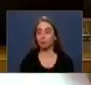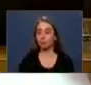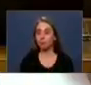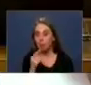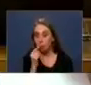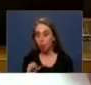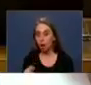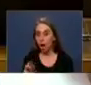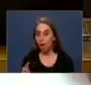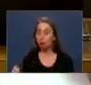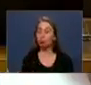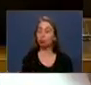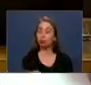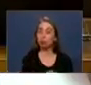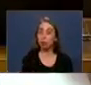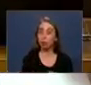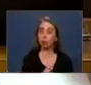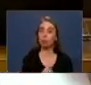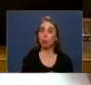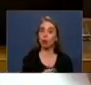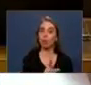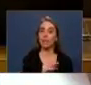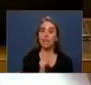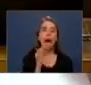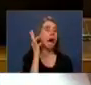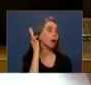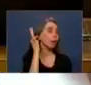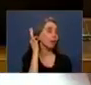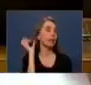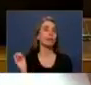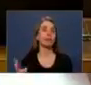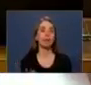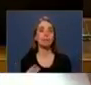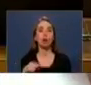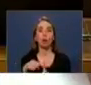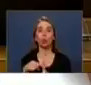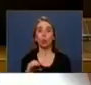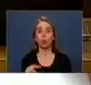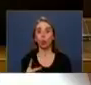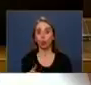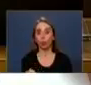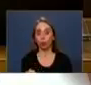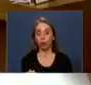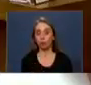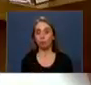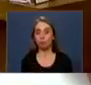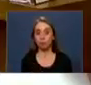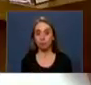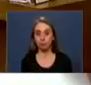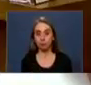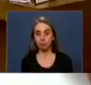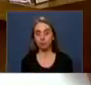puede ayudarlo. Lo que me refiero, discúlpeme, pero lo que me refiero es que no puede comparar la realidad.